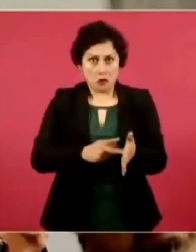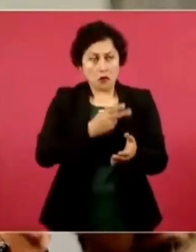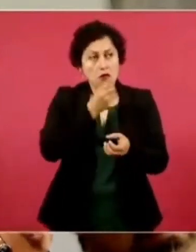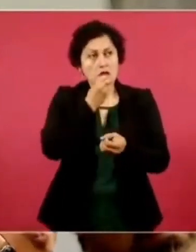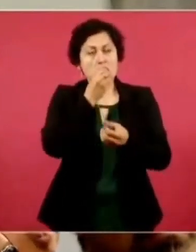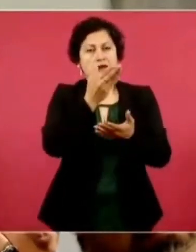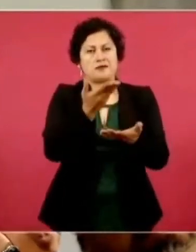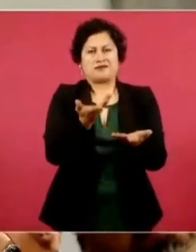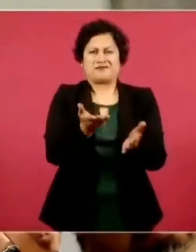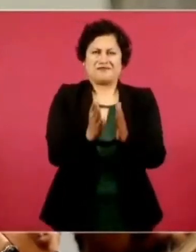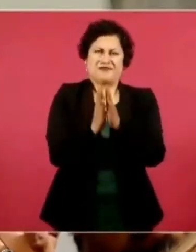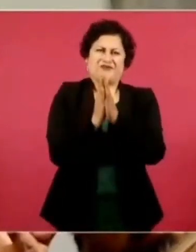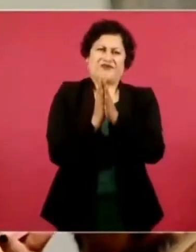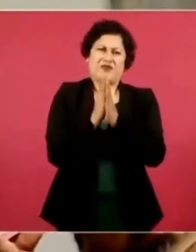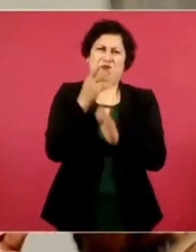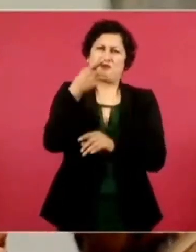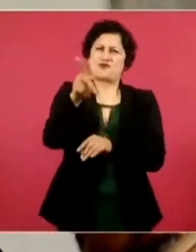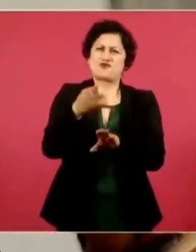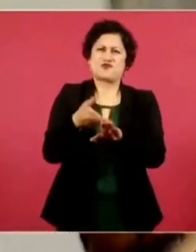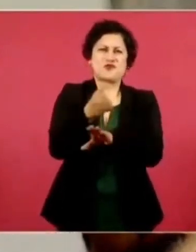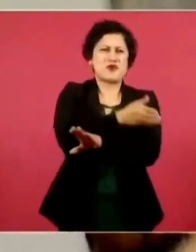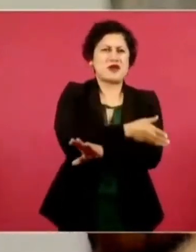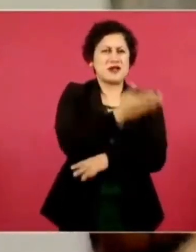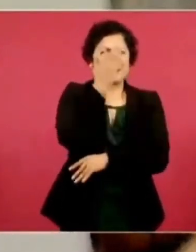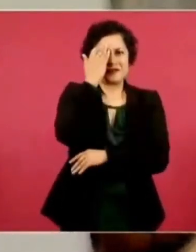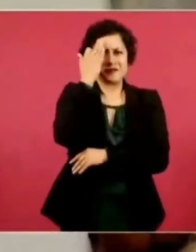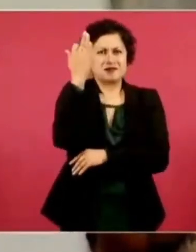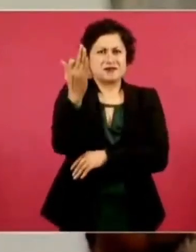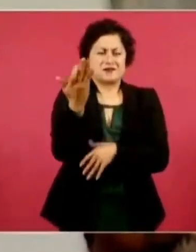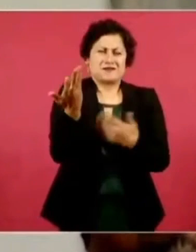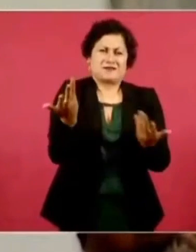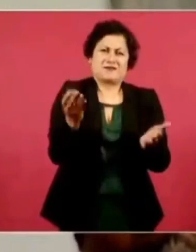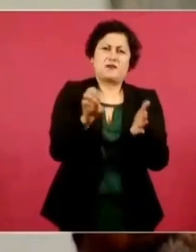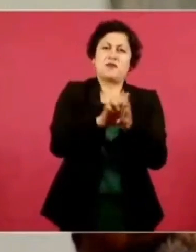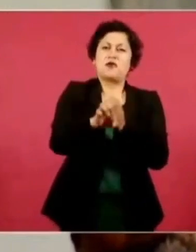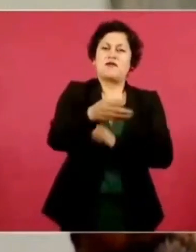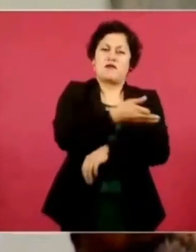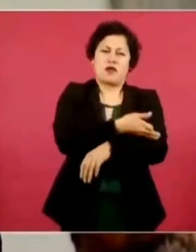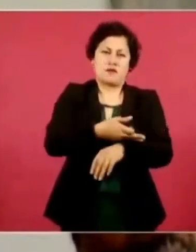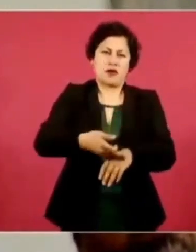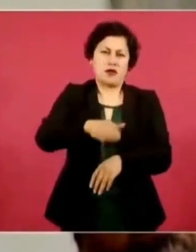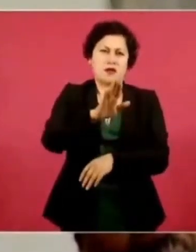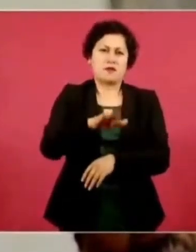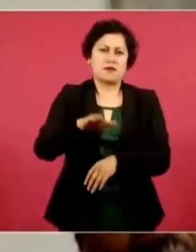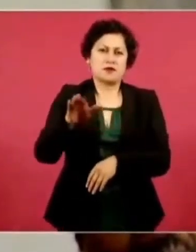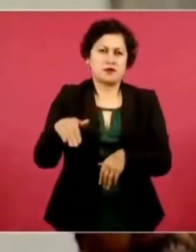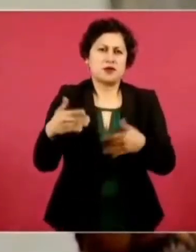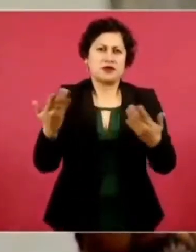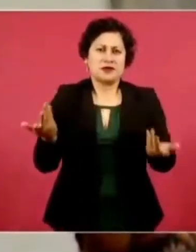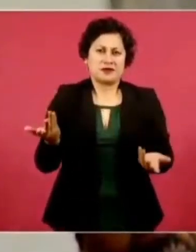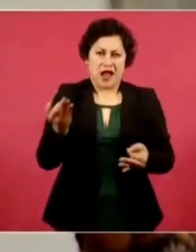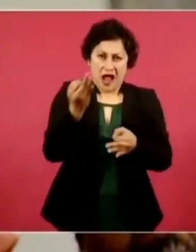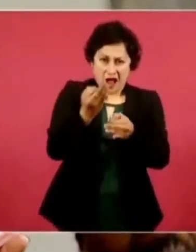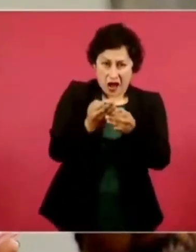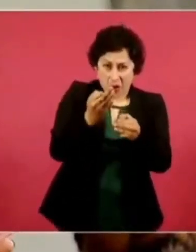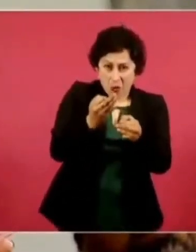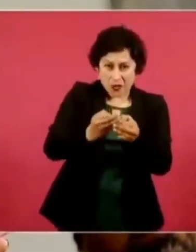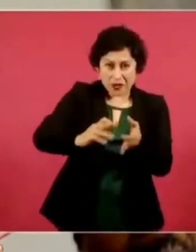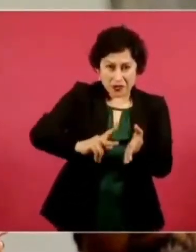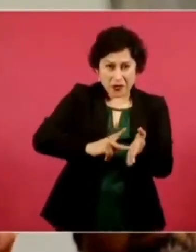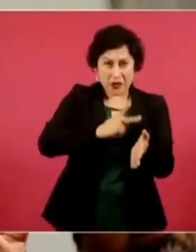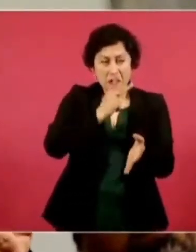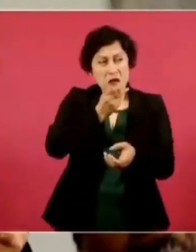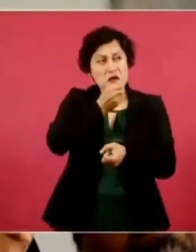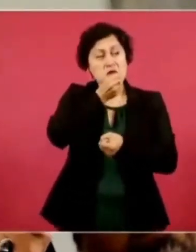familia michoacana. Entonces, son actos que también uno dice que salgan a manifestarse por el tema de los